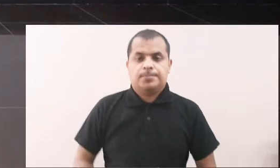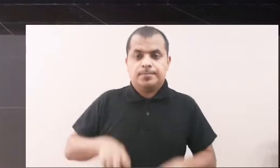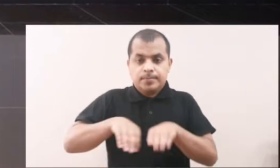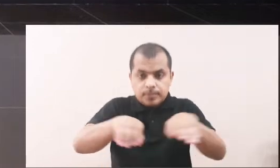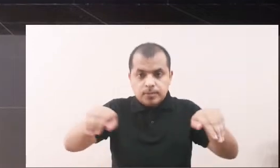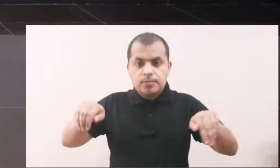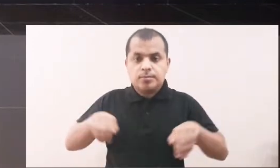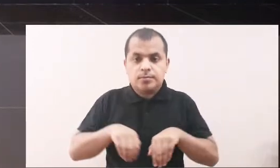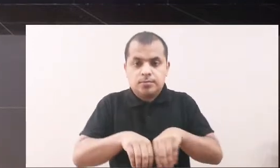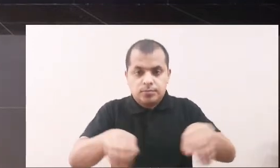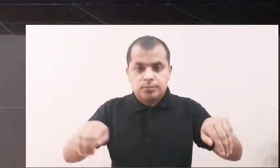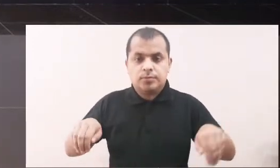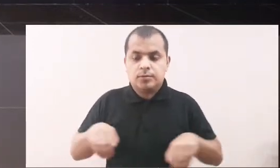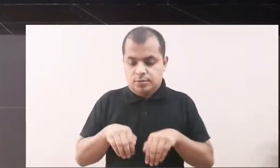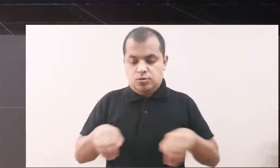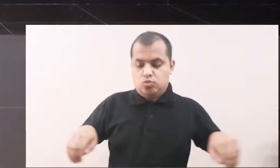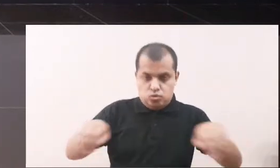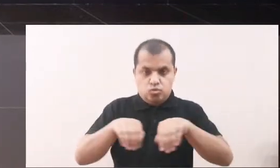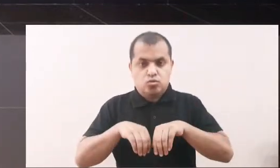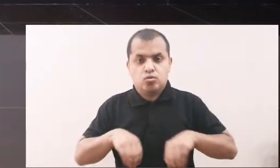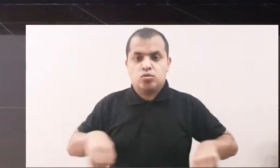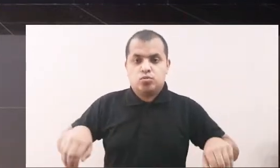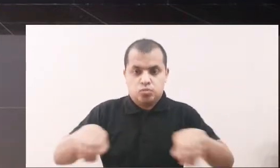circular hacia afuera. Y luego hacia adentro.